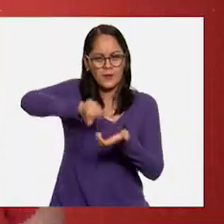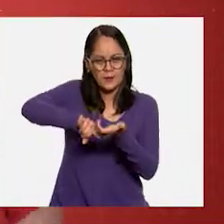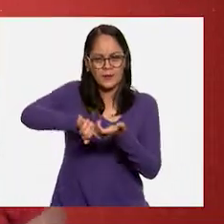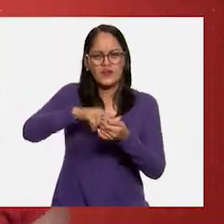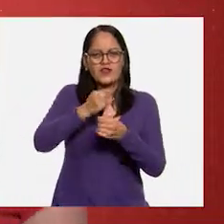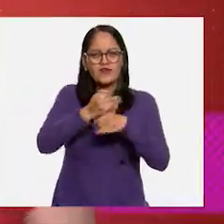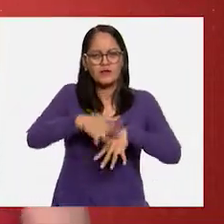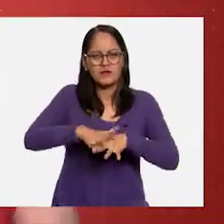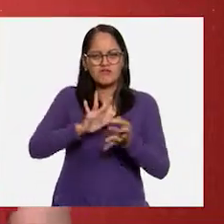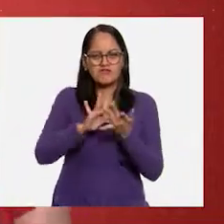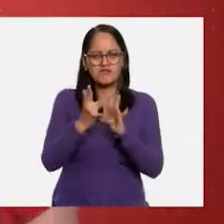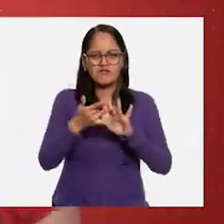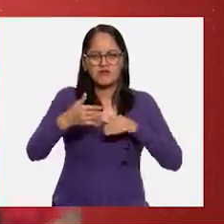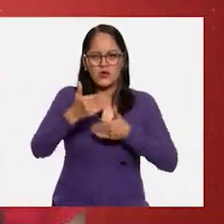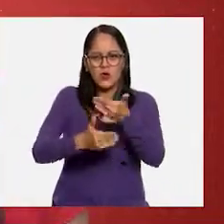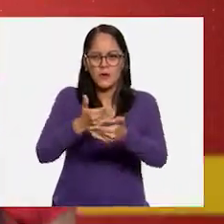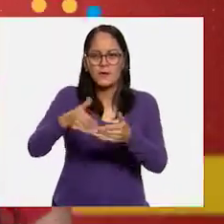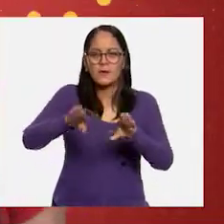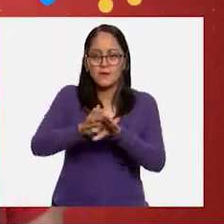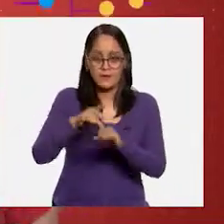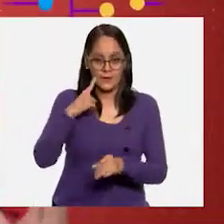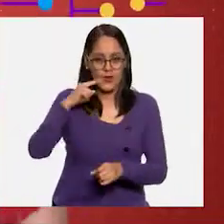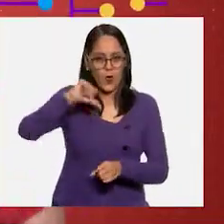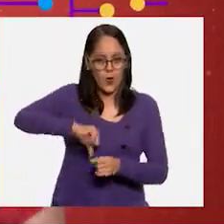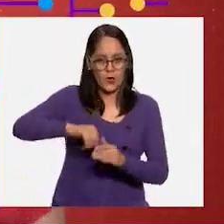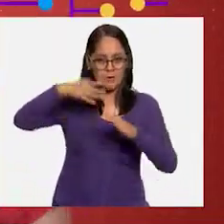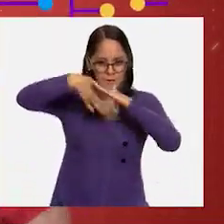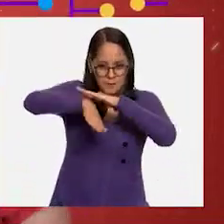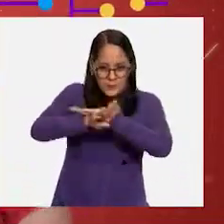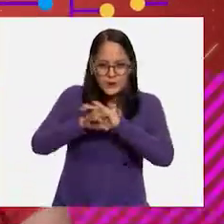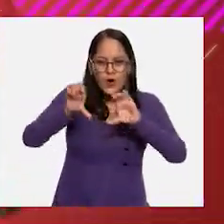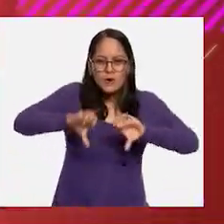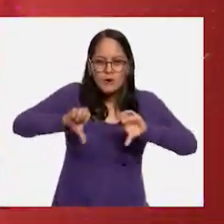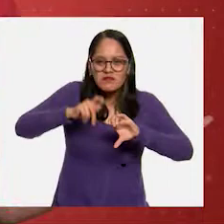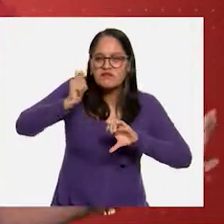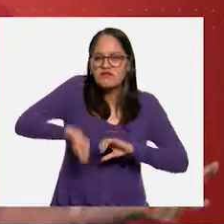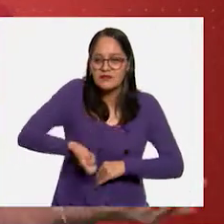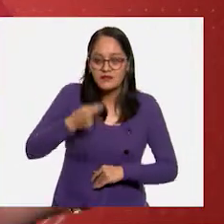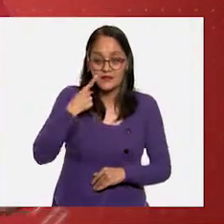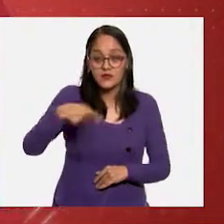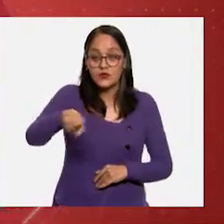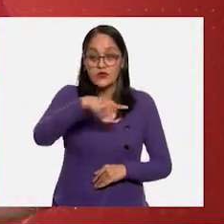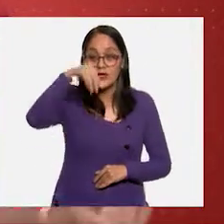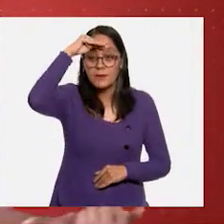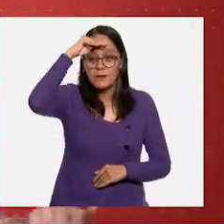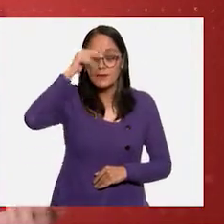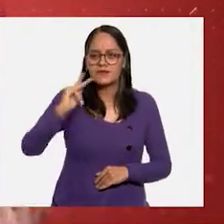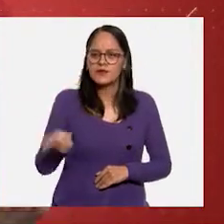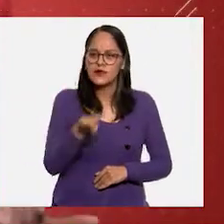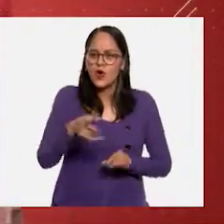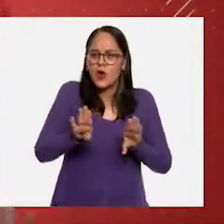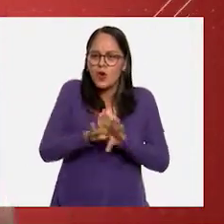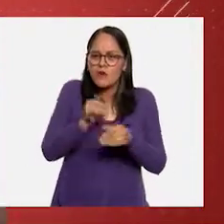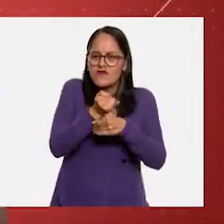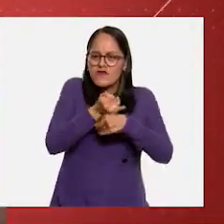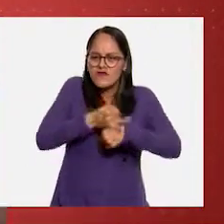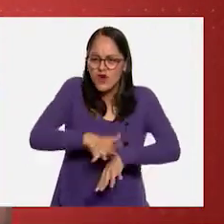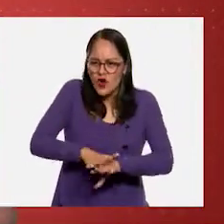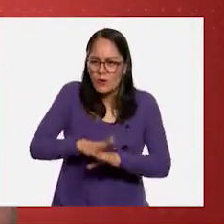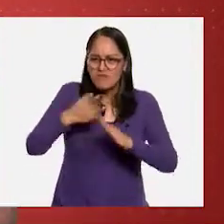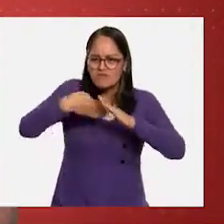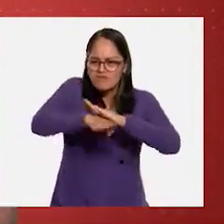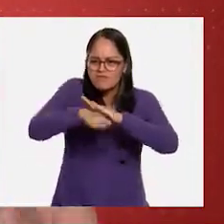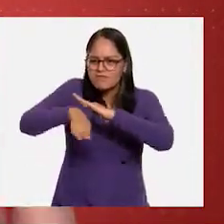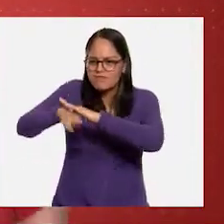lección de hoy viajaremos precisamente al interior de una computadora. ¿Se han preguntado cómo es el flujo de información dentro